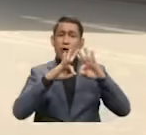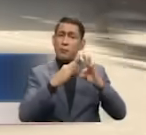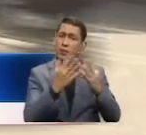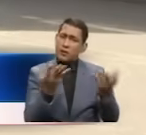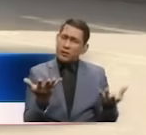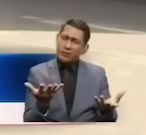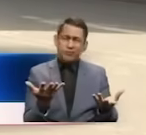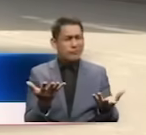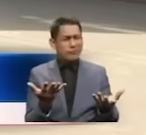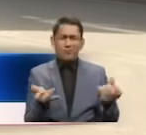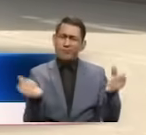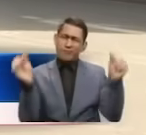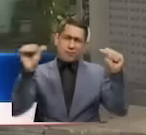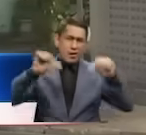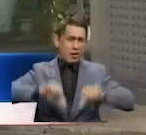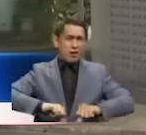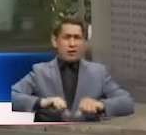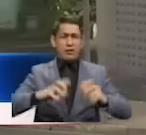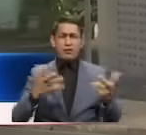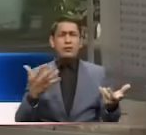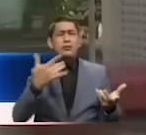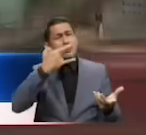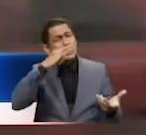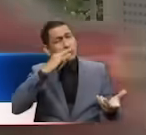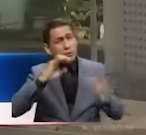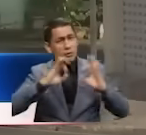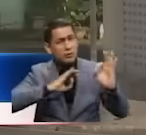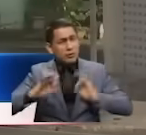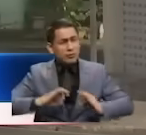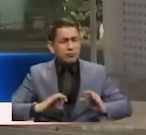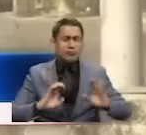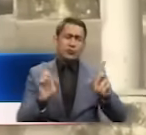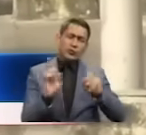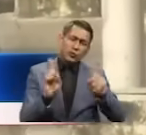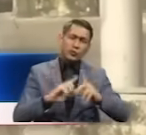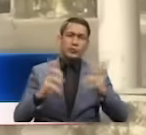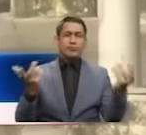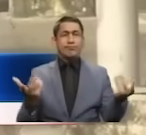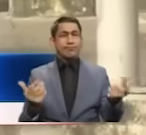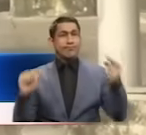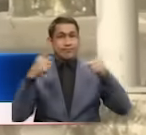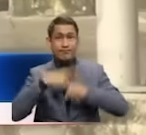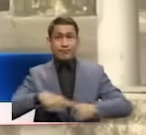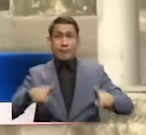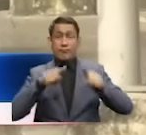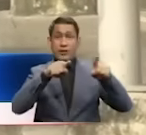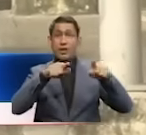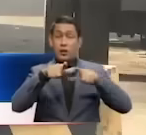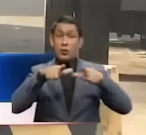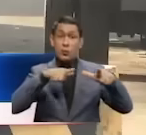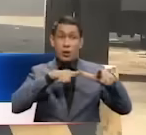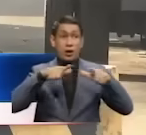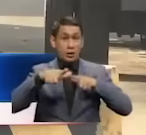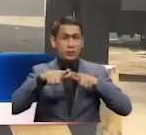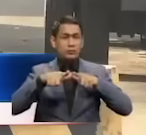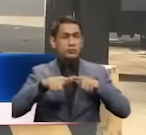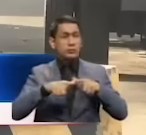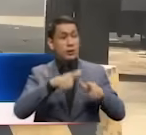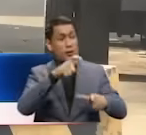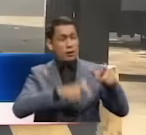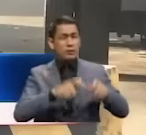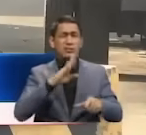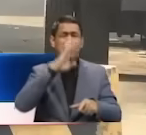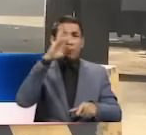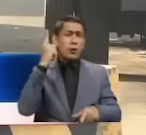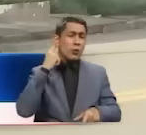Y así no debe ser, debe haber misericordia. Los niños no tienen nada que hacer en todo esto. En el sector contaron que las balaceras por las Malvinas son